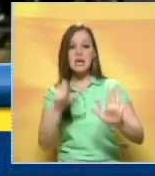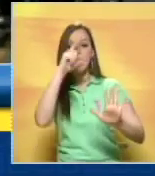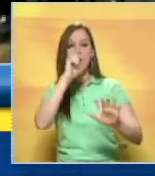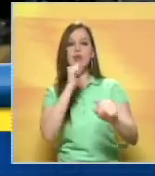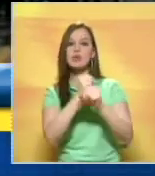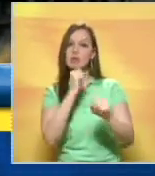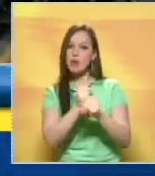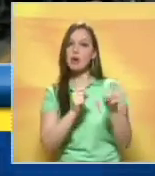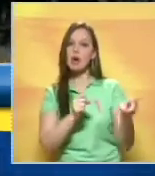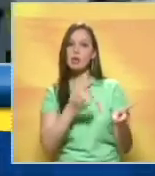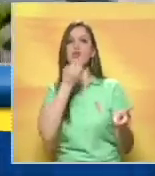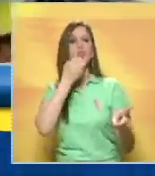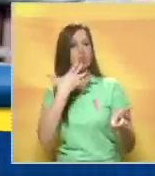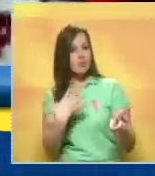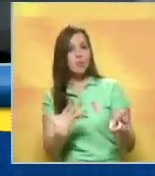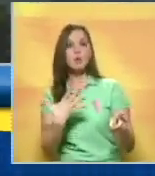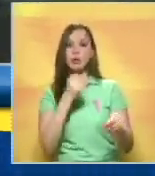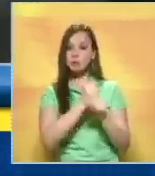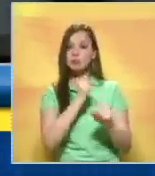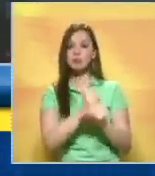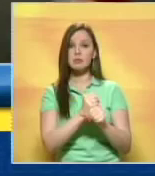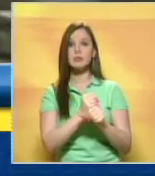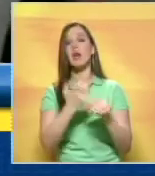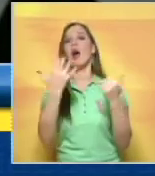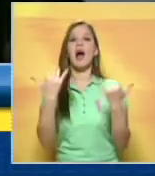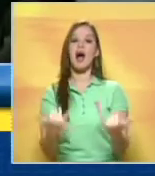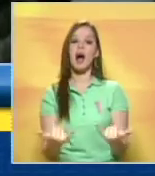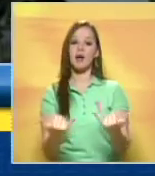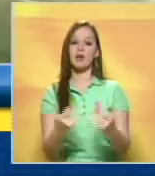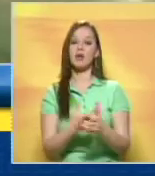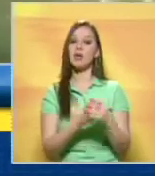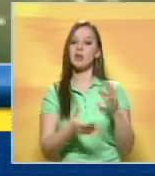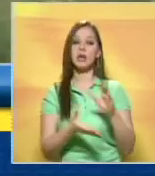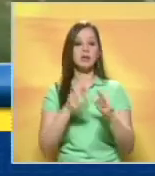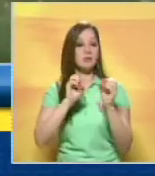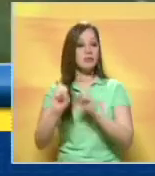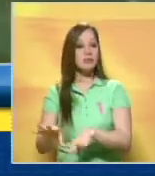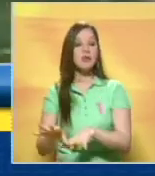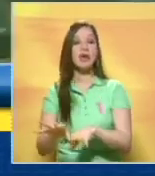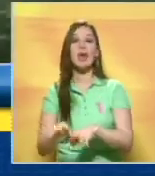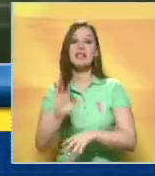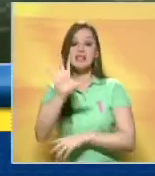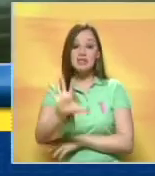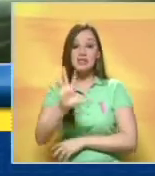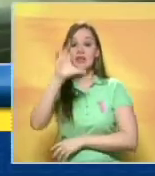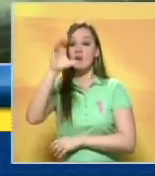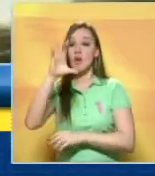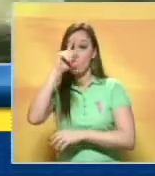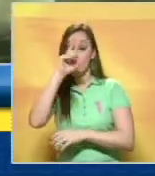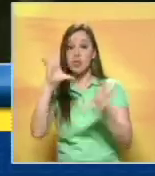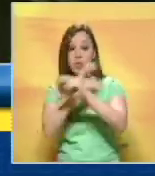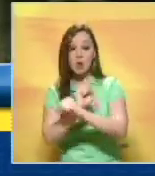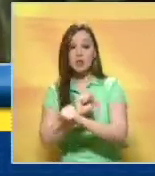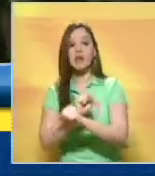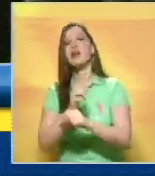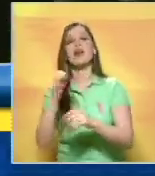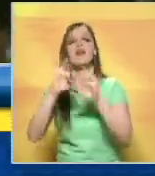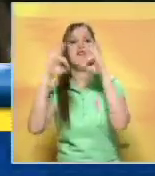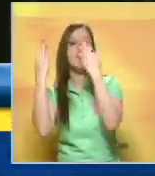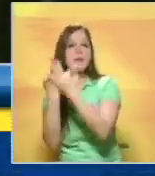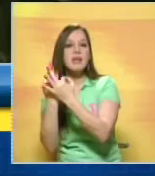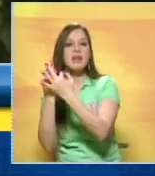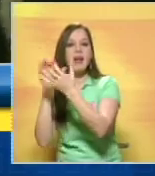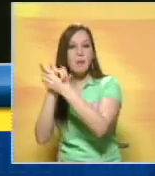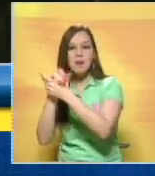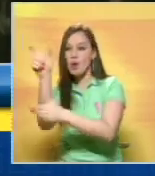seguridad y tenía buen expediente. Por el suceso, hoy se encuentra en baja. Por quinta noche consecutiva, vecinos, familiares y amigos de la víctima salieron a